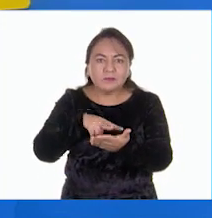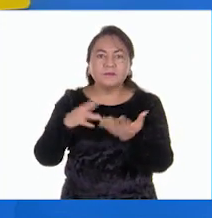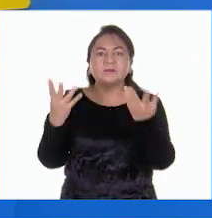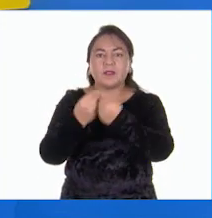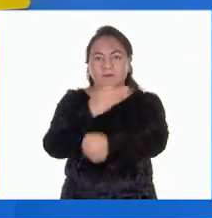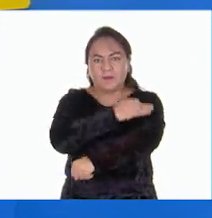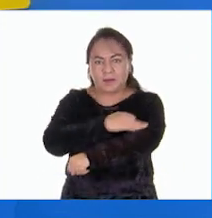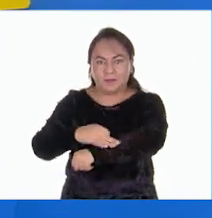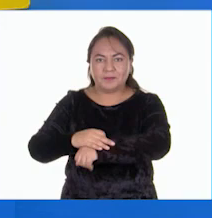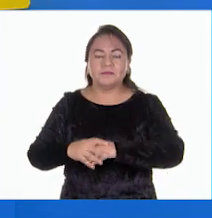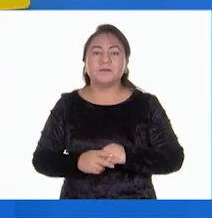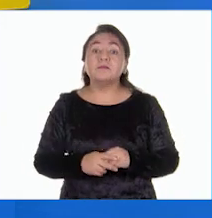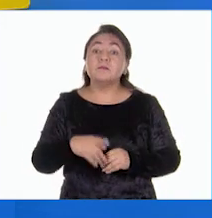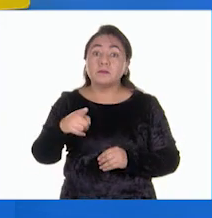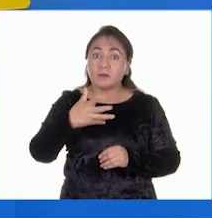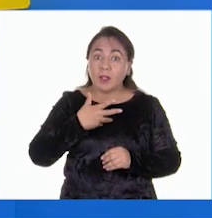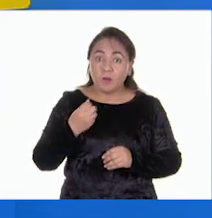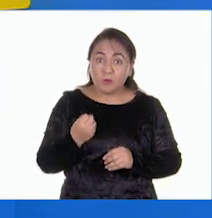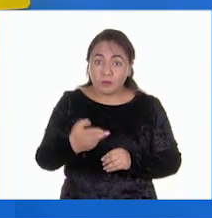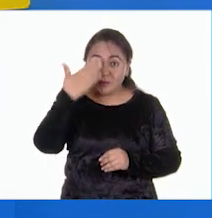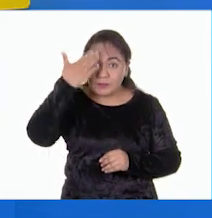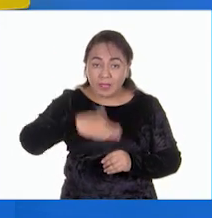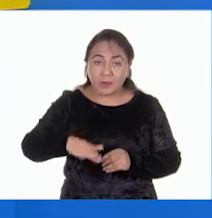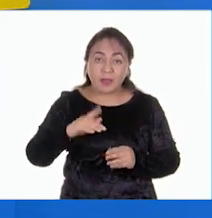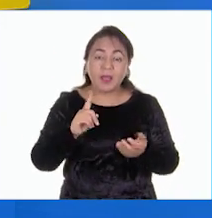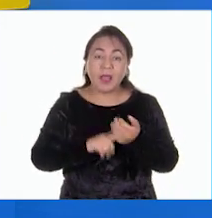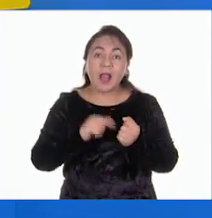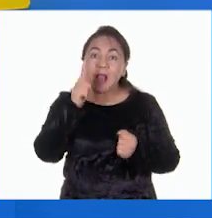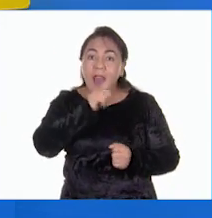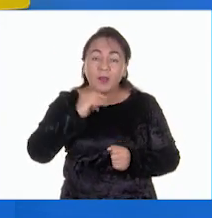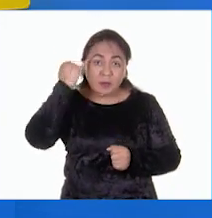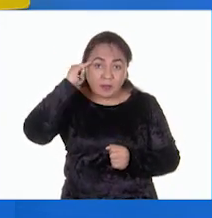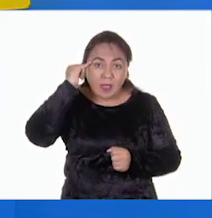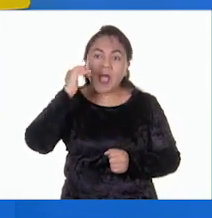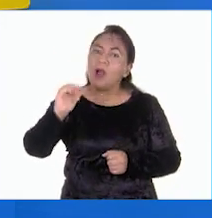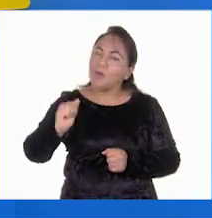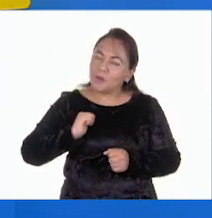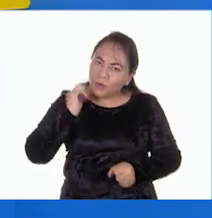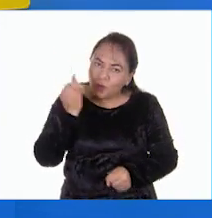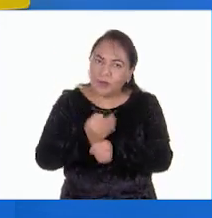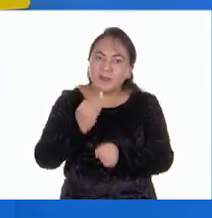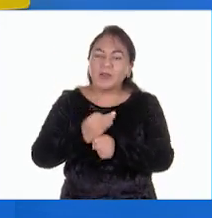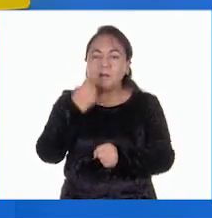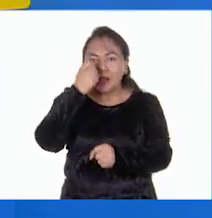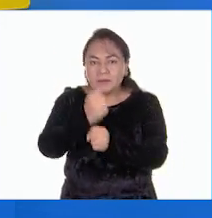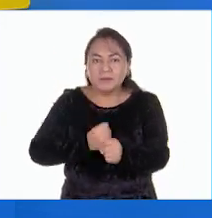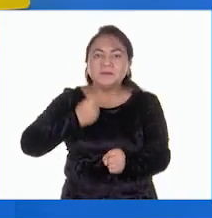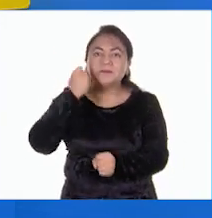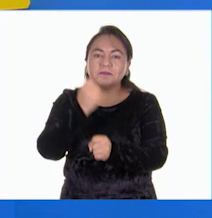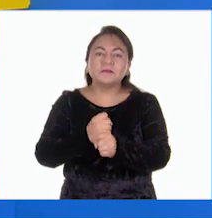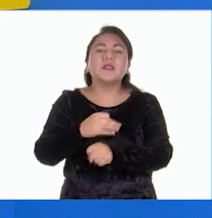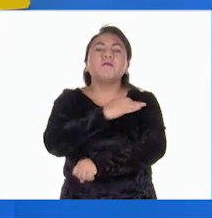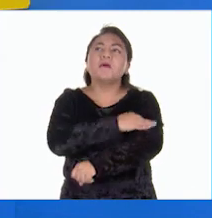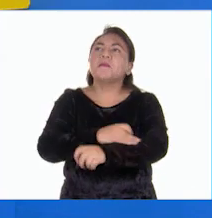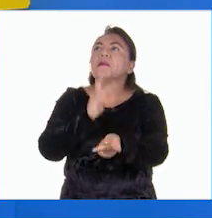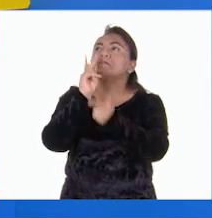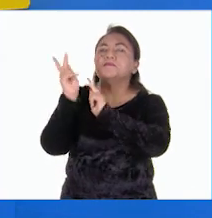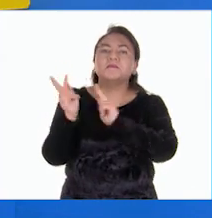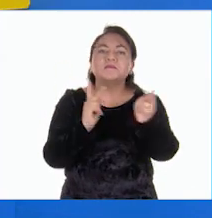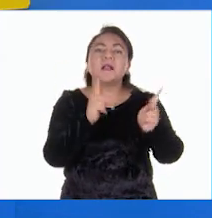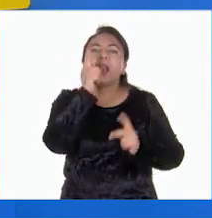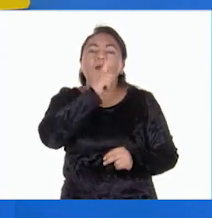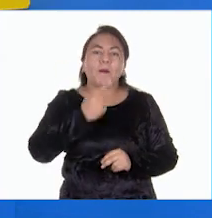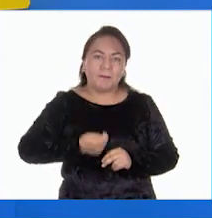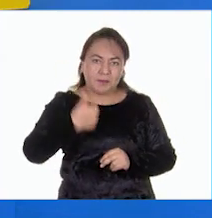tu familia. Si tienes la fortuna de hablar una lengua indígena, aprovecha también este momento para practicarla y platica con tu familia en tu lengua